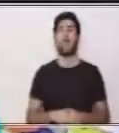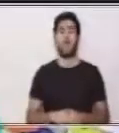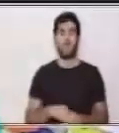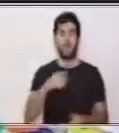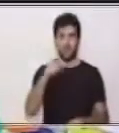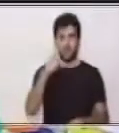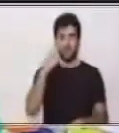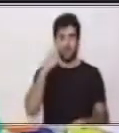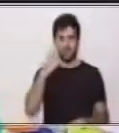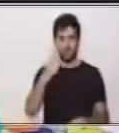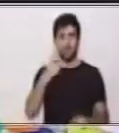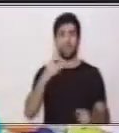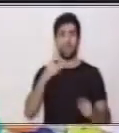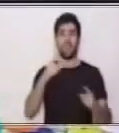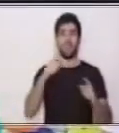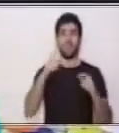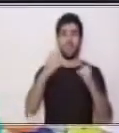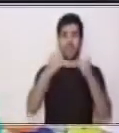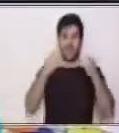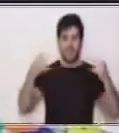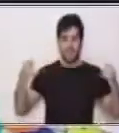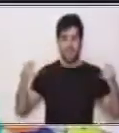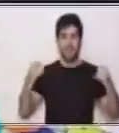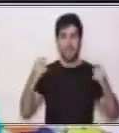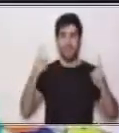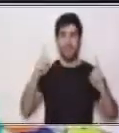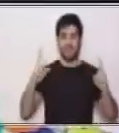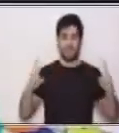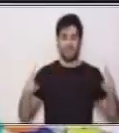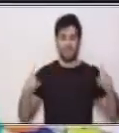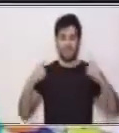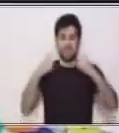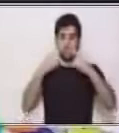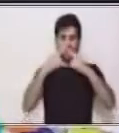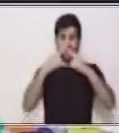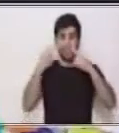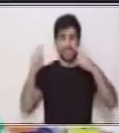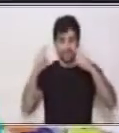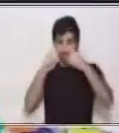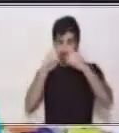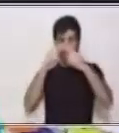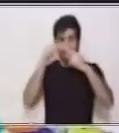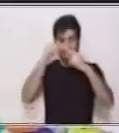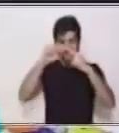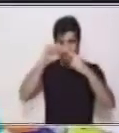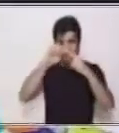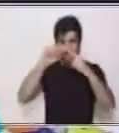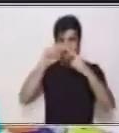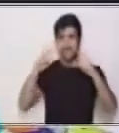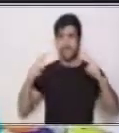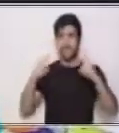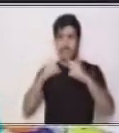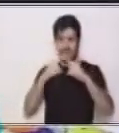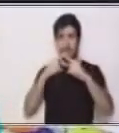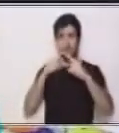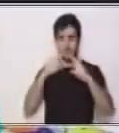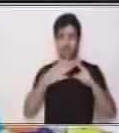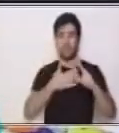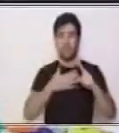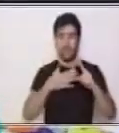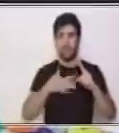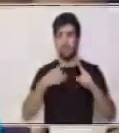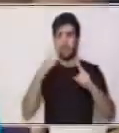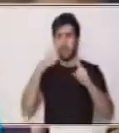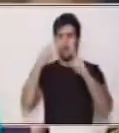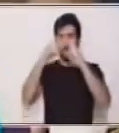las limitaciones de las caras. Muy bien, esta cara que tenemos al frente